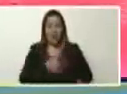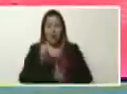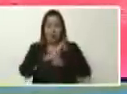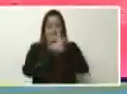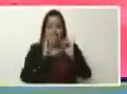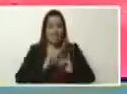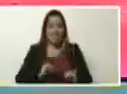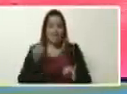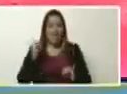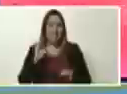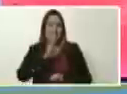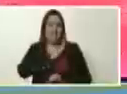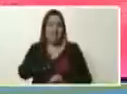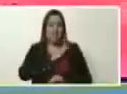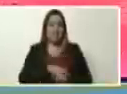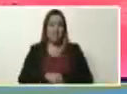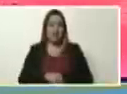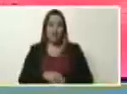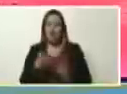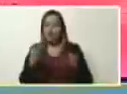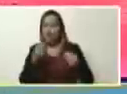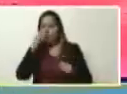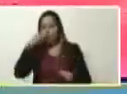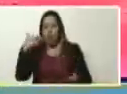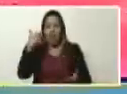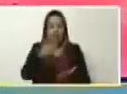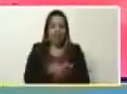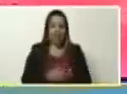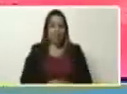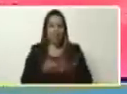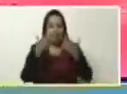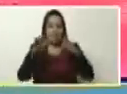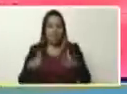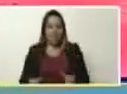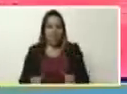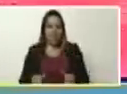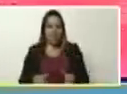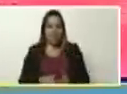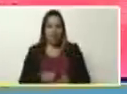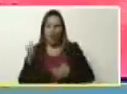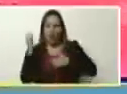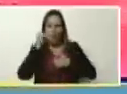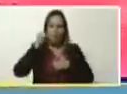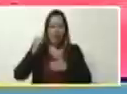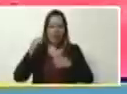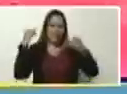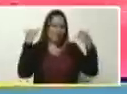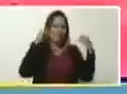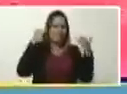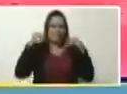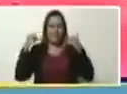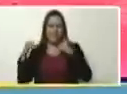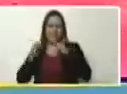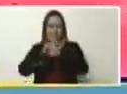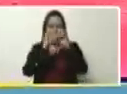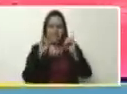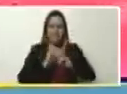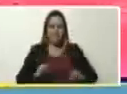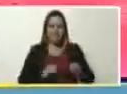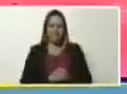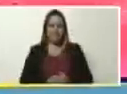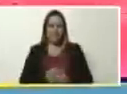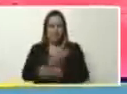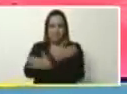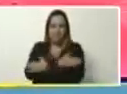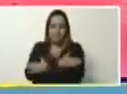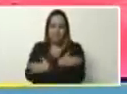felices que hayamos tenido en muchos años. Navidades con baile, con rumba, con felicidad, con